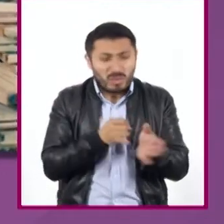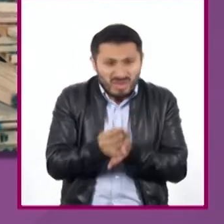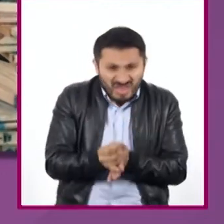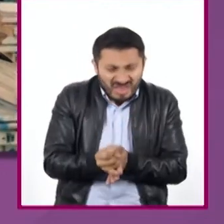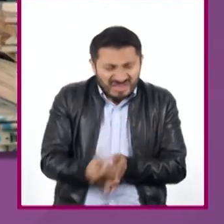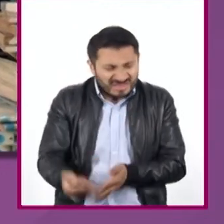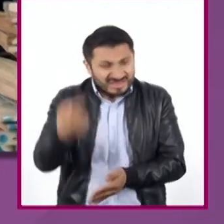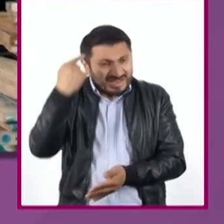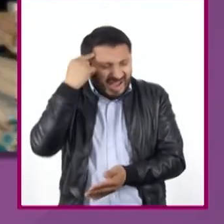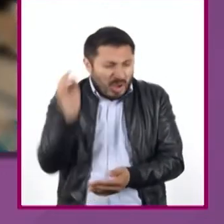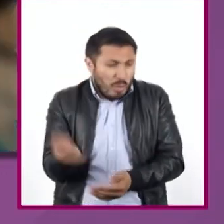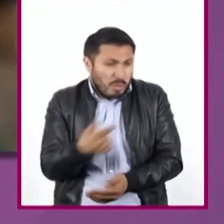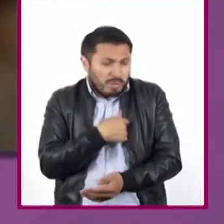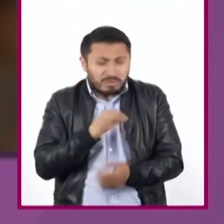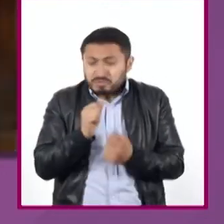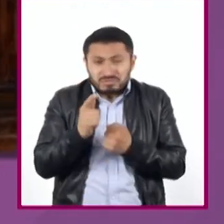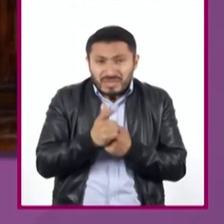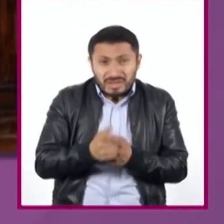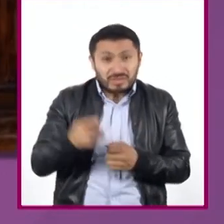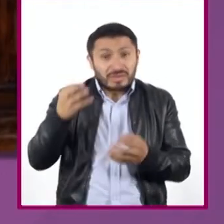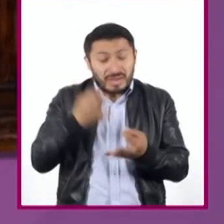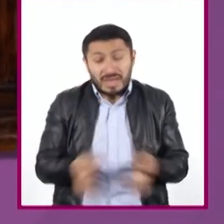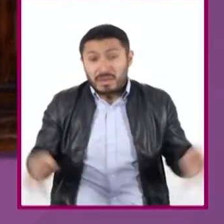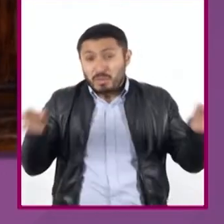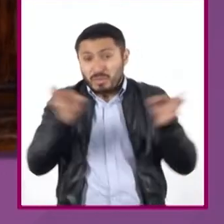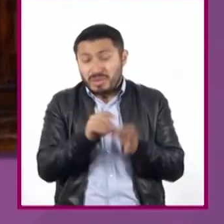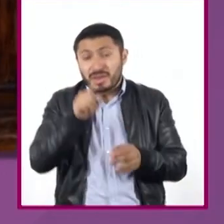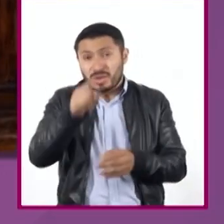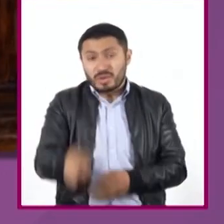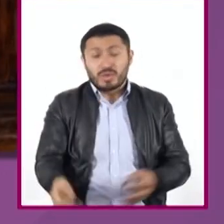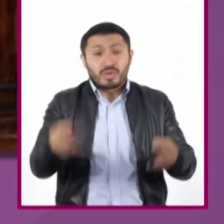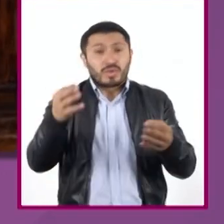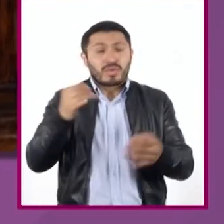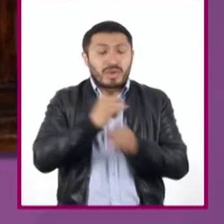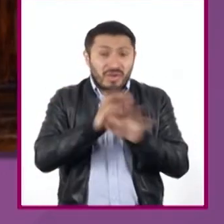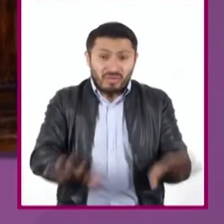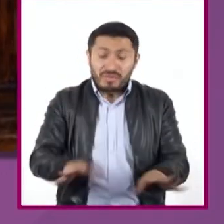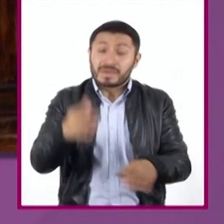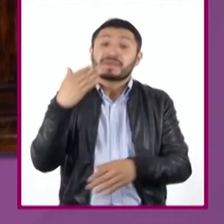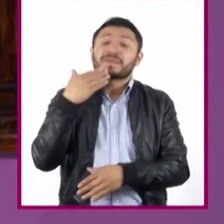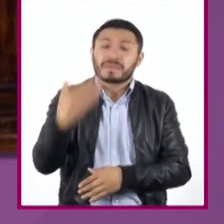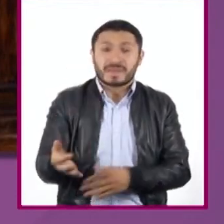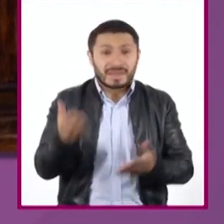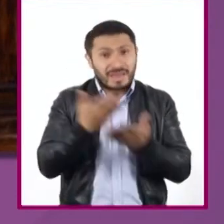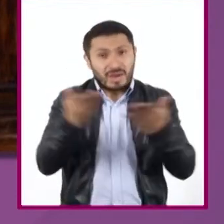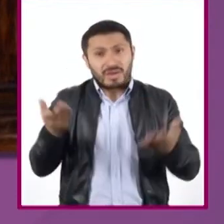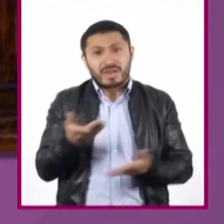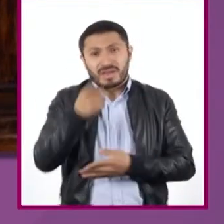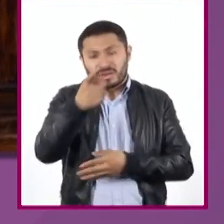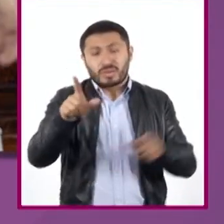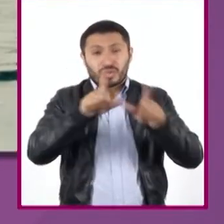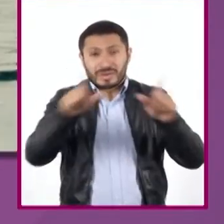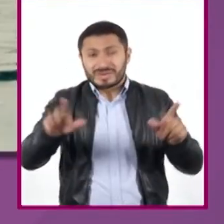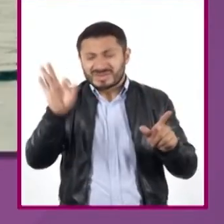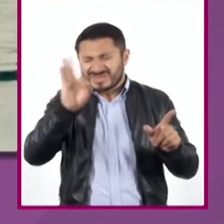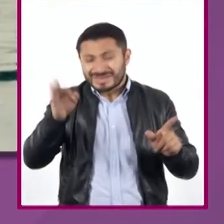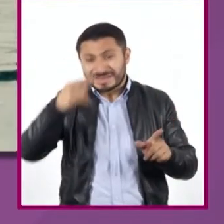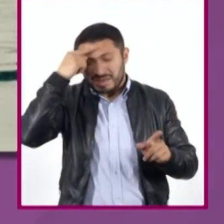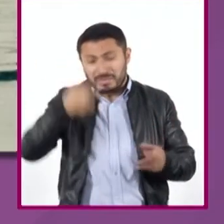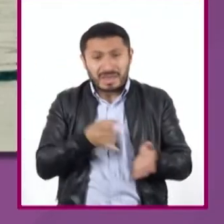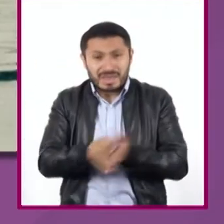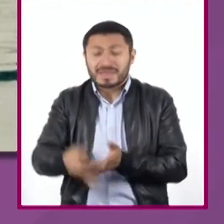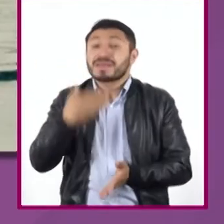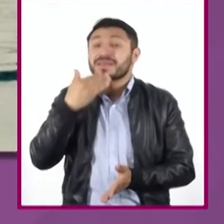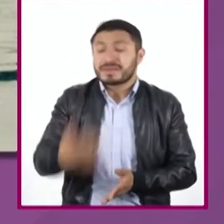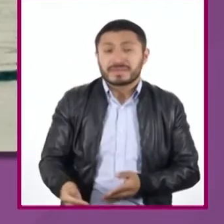el sentimiento o la percepción. Ahora, estás casi listo para tomar decisiones fundamentadas. En